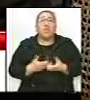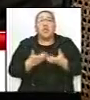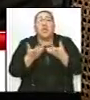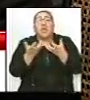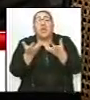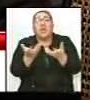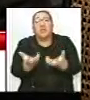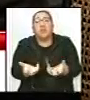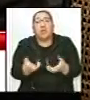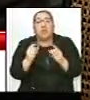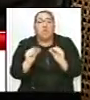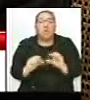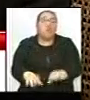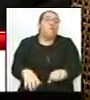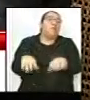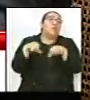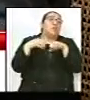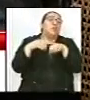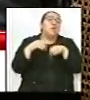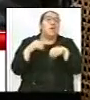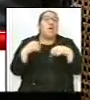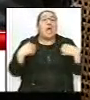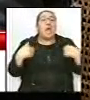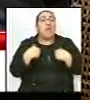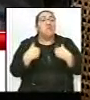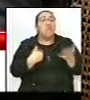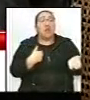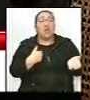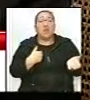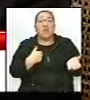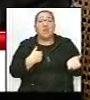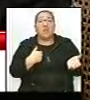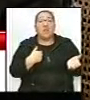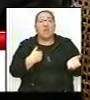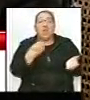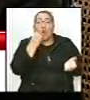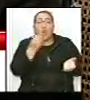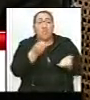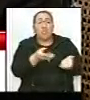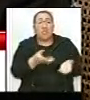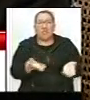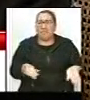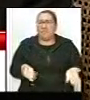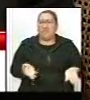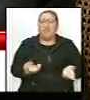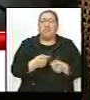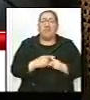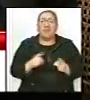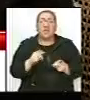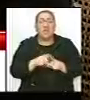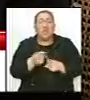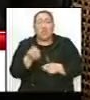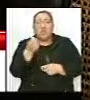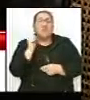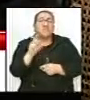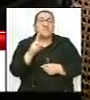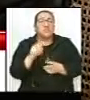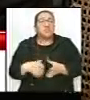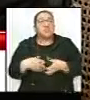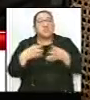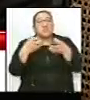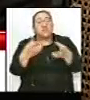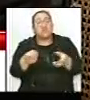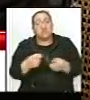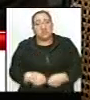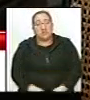de frazada, a su animal le llevábamos un poco de paca, que al final cuesta más caro llevar